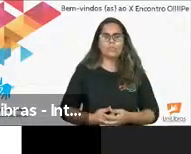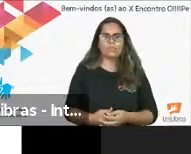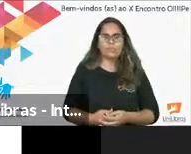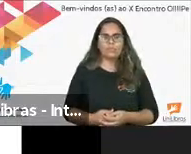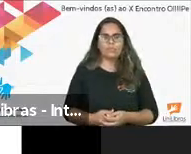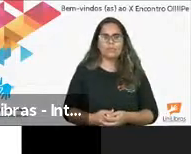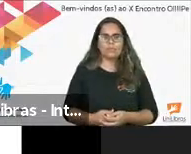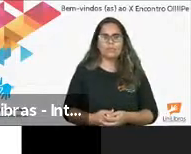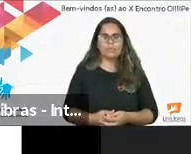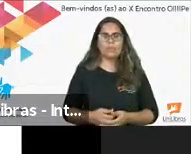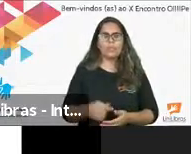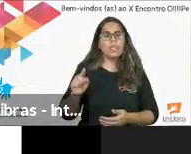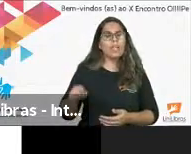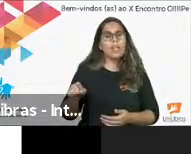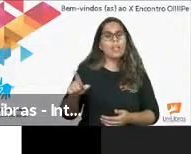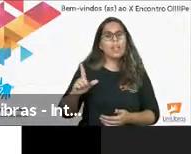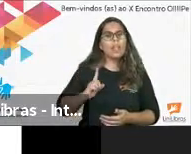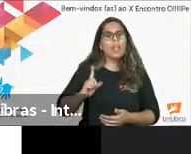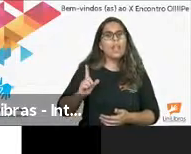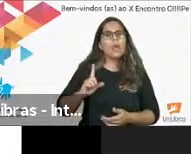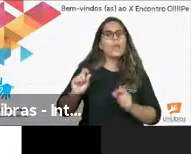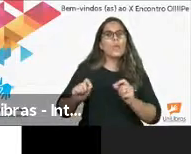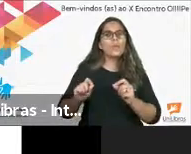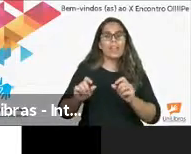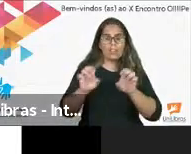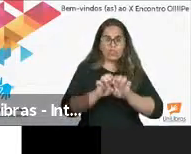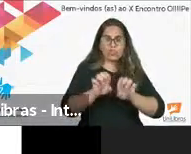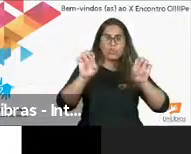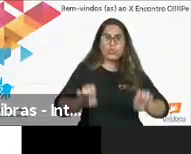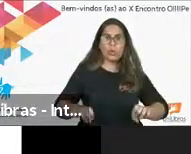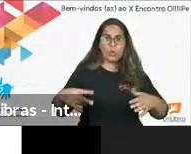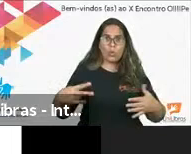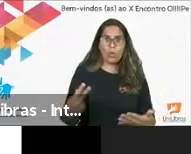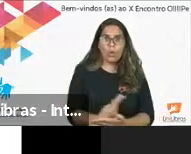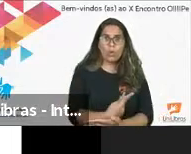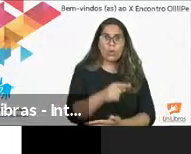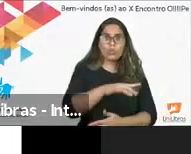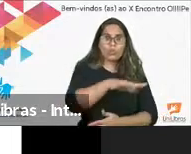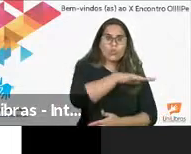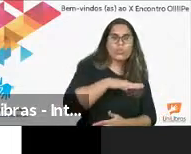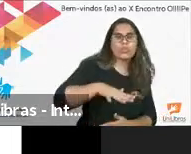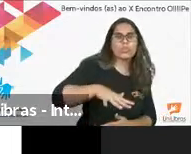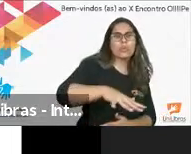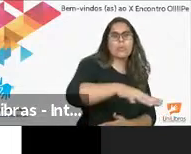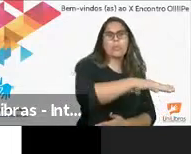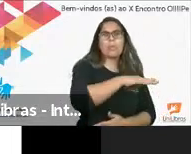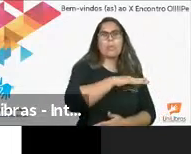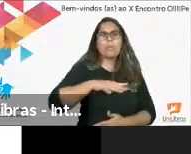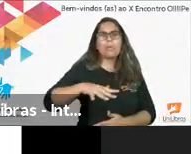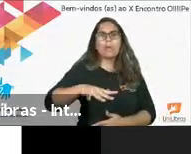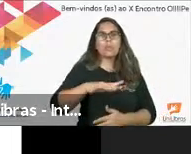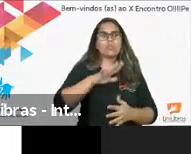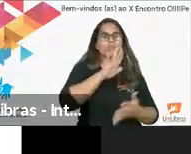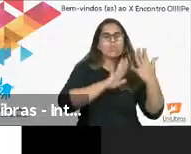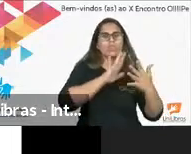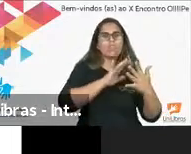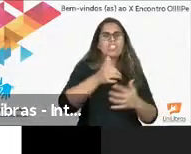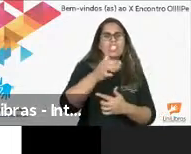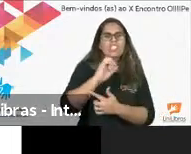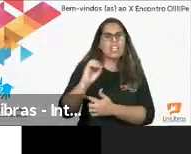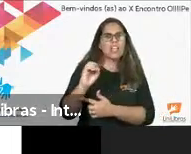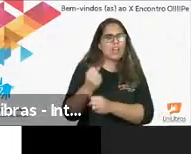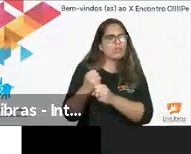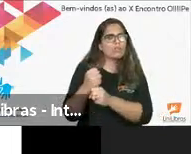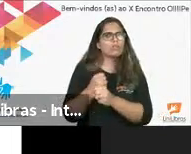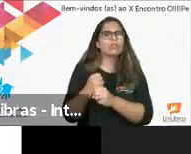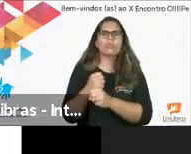Enseñanza, diría uno, es una deriva estructural que ocurre en un espacio de deriva slash convivencia diseñado